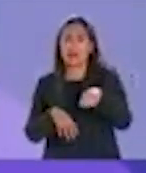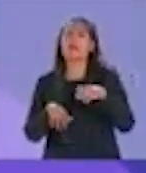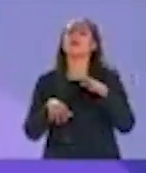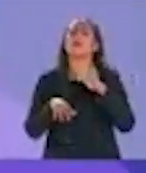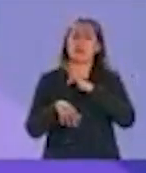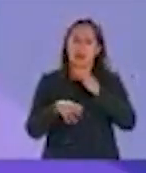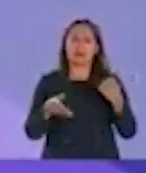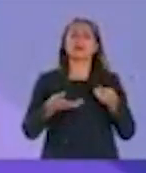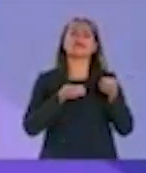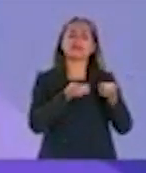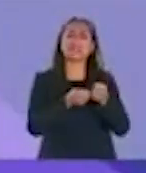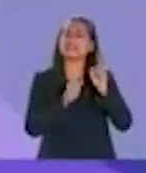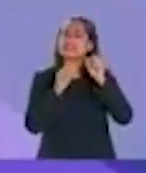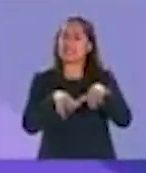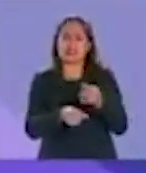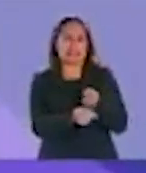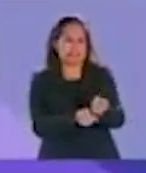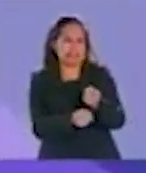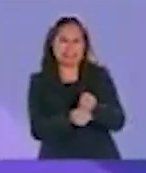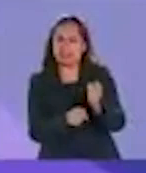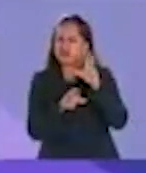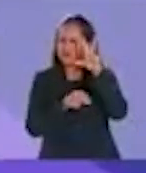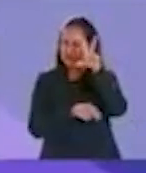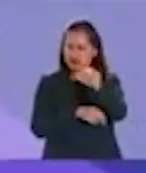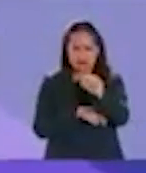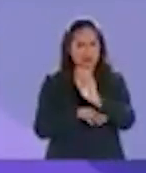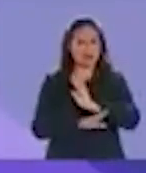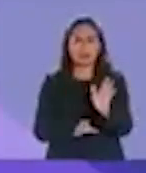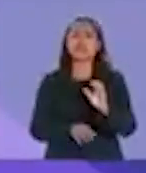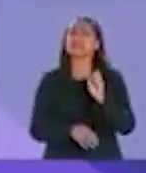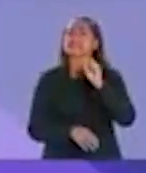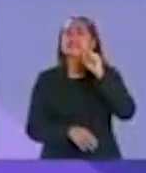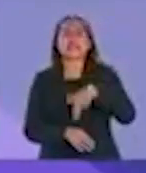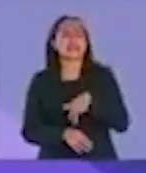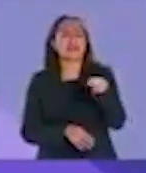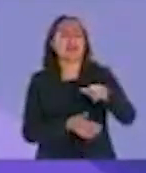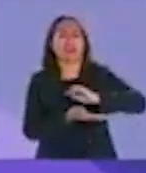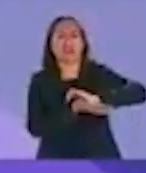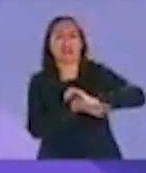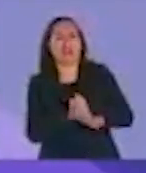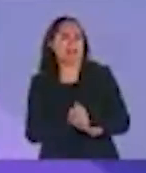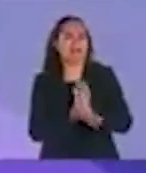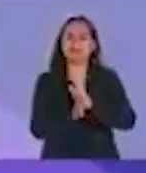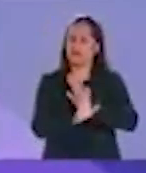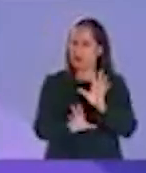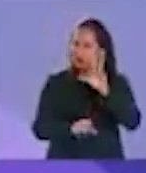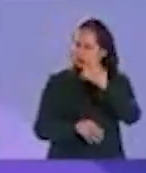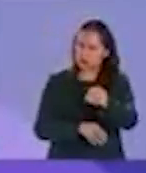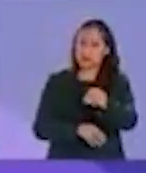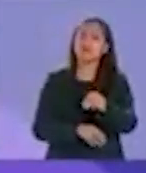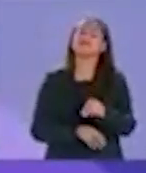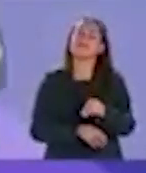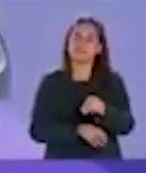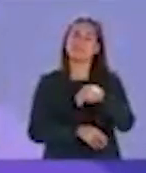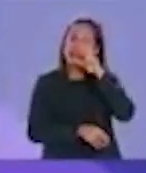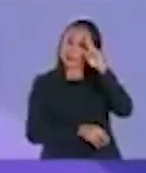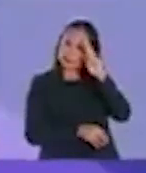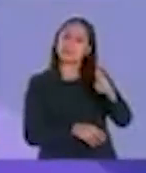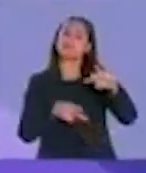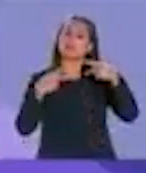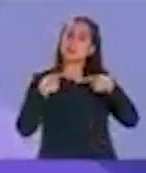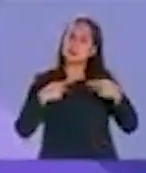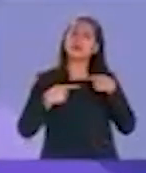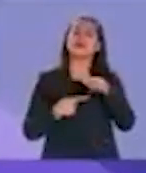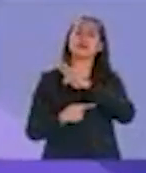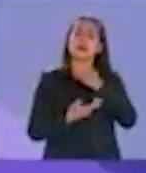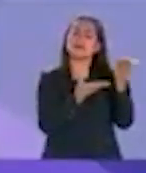sin la agresión sin la posibilidad del respeto al derecho de las personas de poder transitar hoy